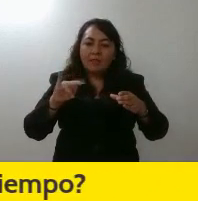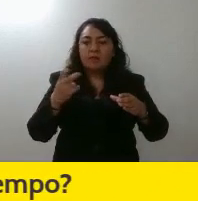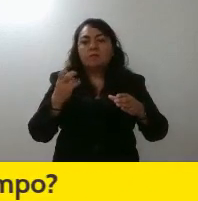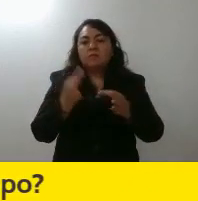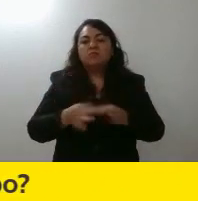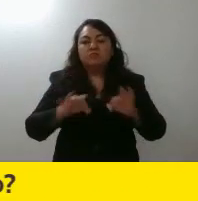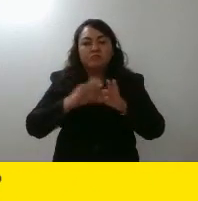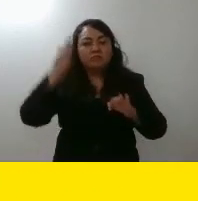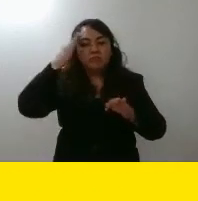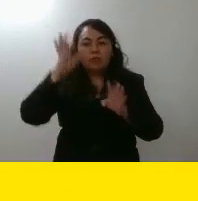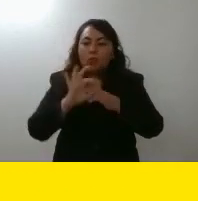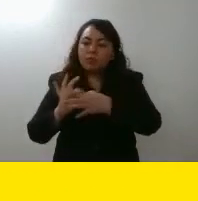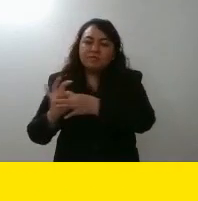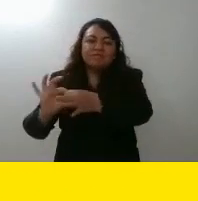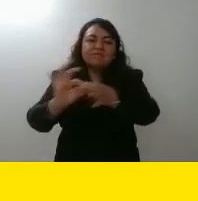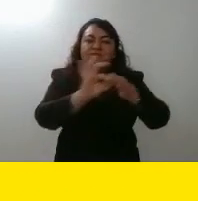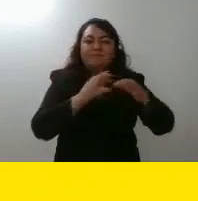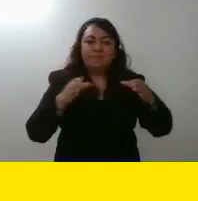el colaborar